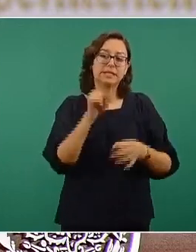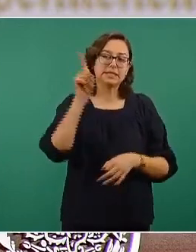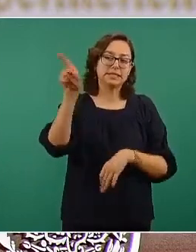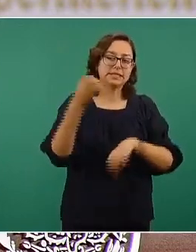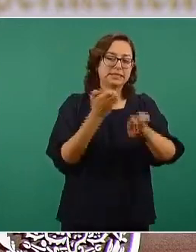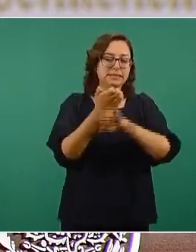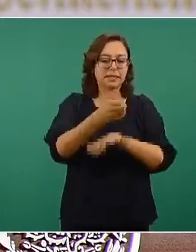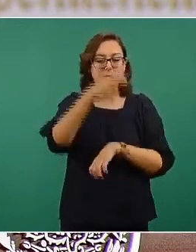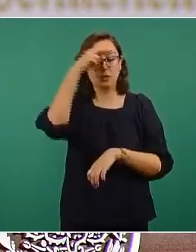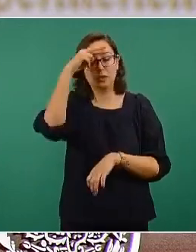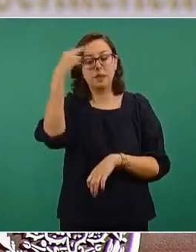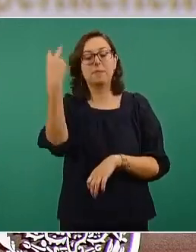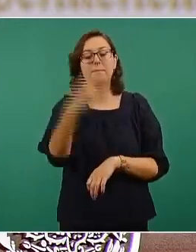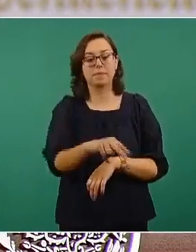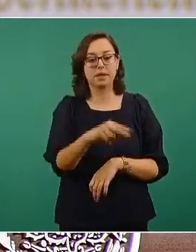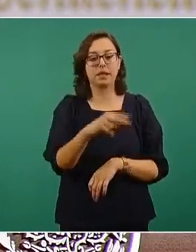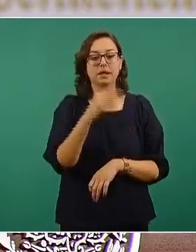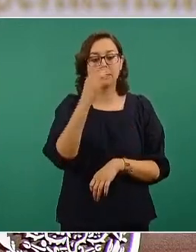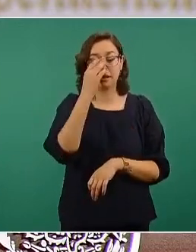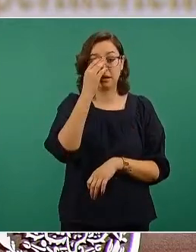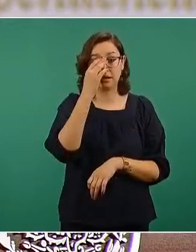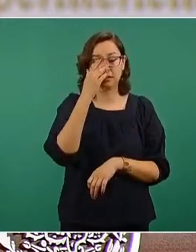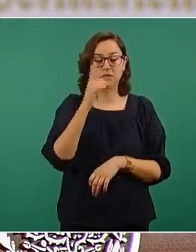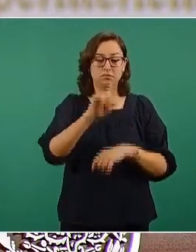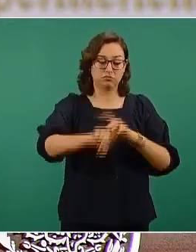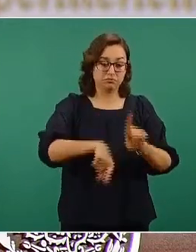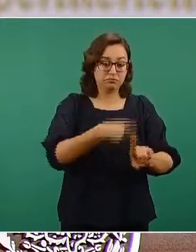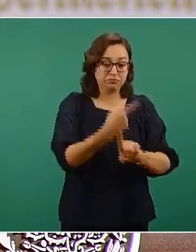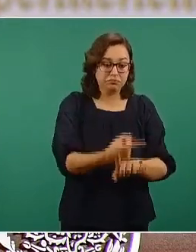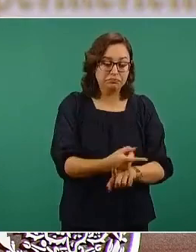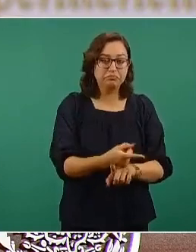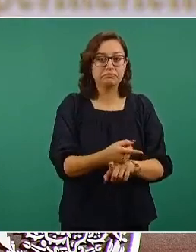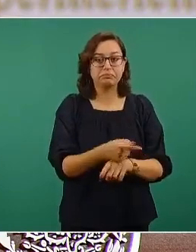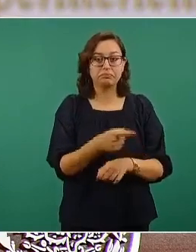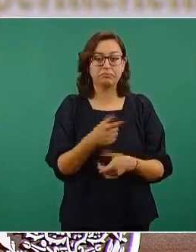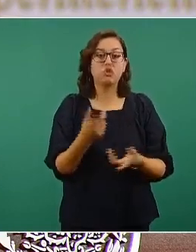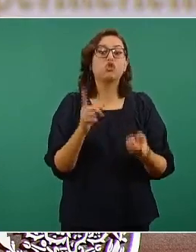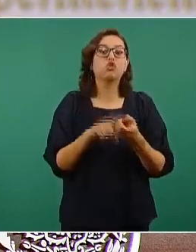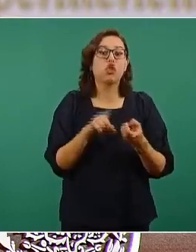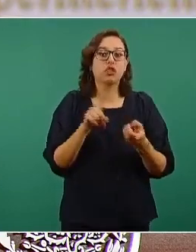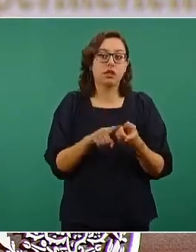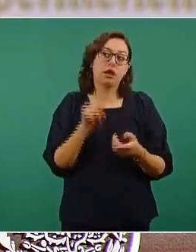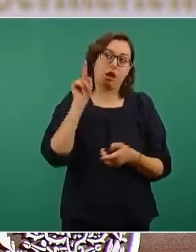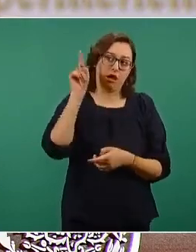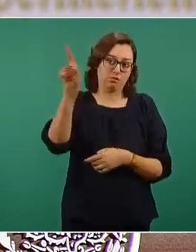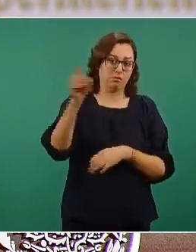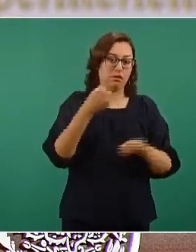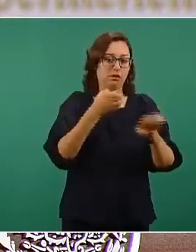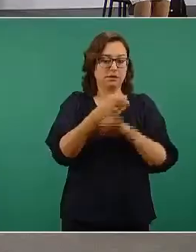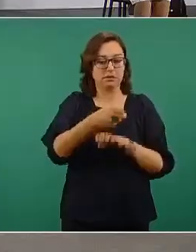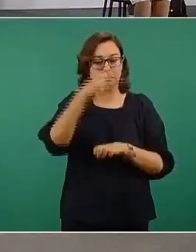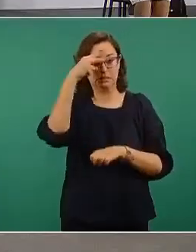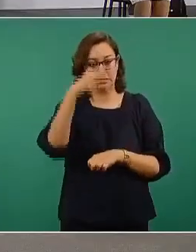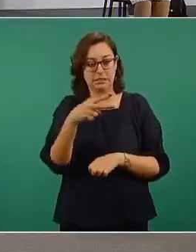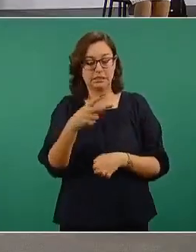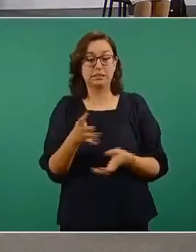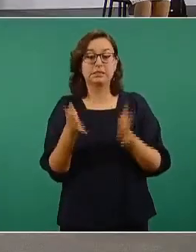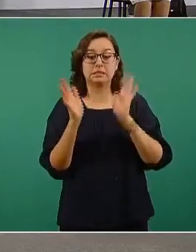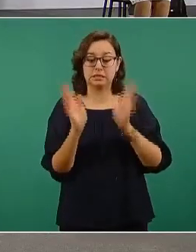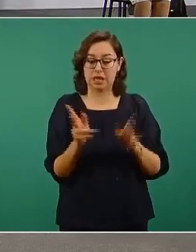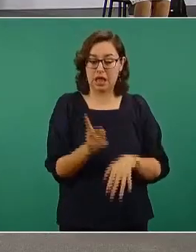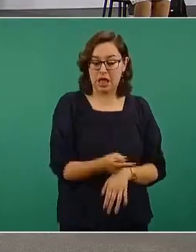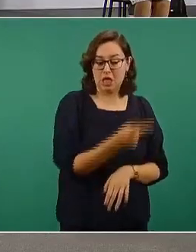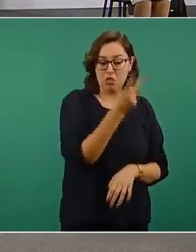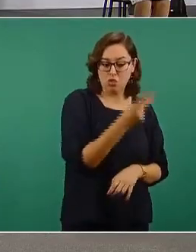a las víctimas, los hechos se desarrollaron en esa entidad. Existen, como les decía yo, ya 2 adolescentes